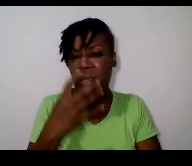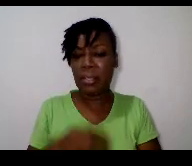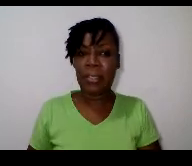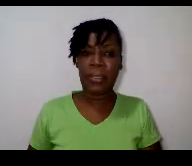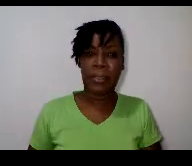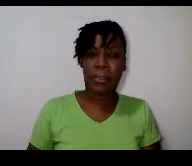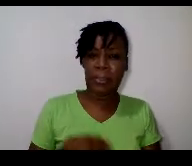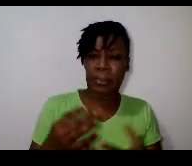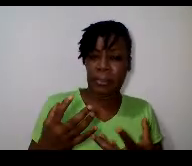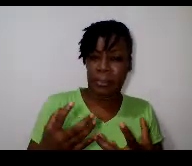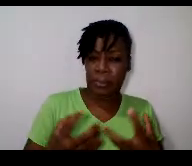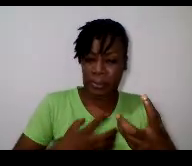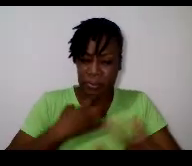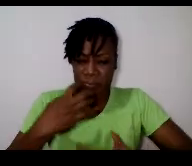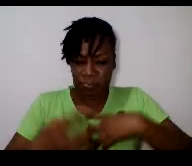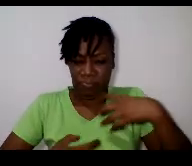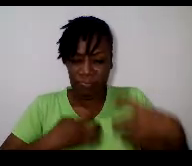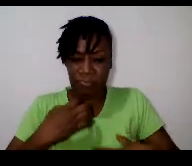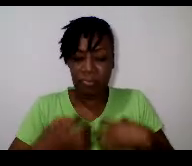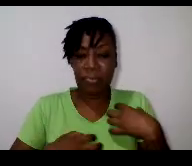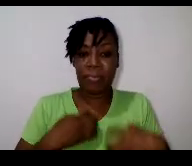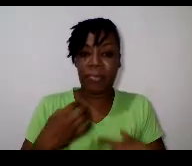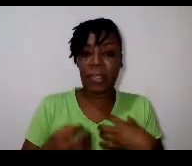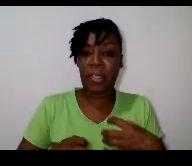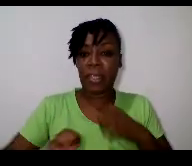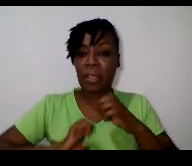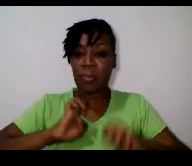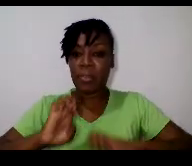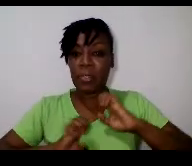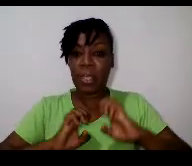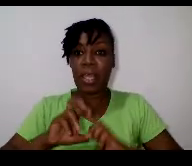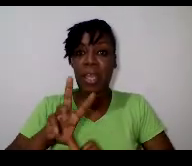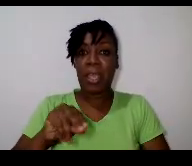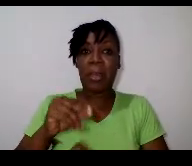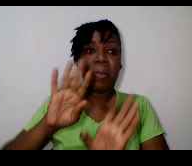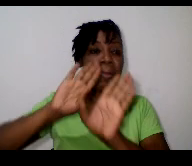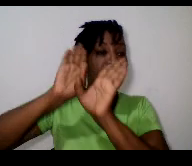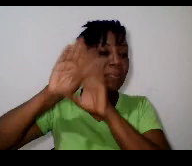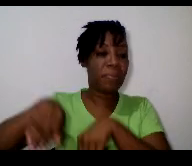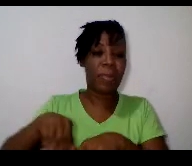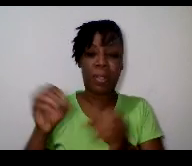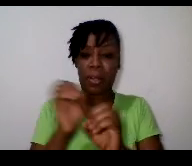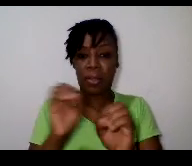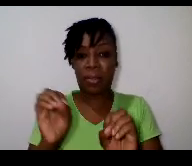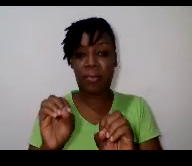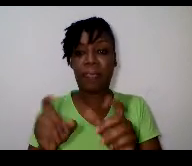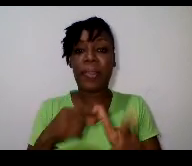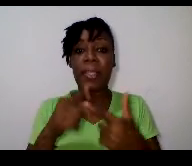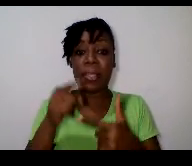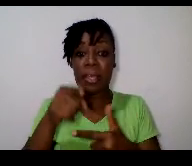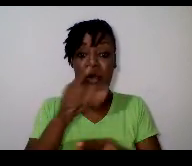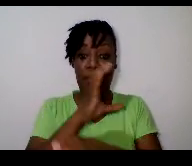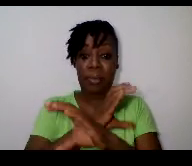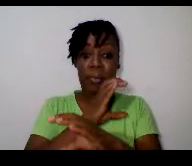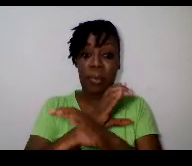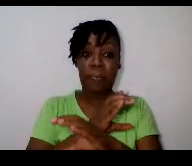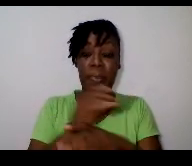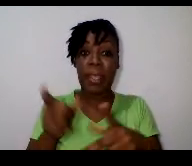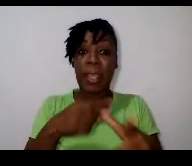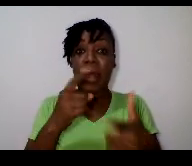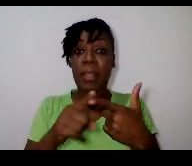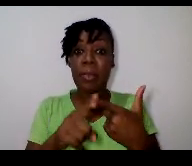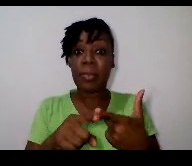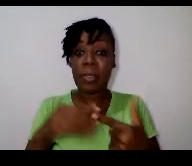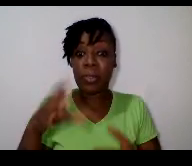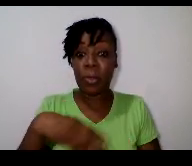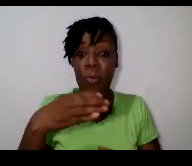tener conductas más emocionales sin medir las consecuencias de nuestros actos. Y lo que se ha visto entonces es que cuando no